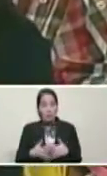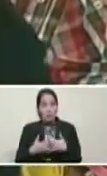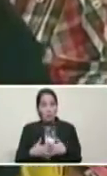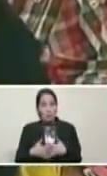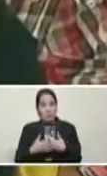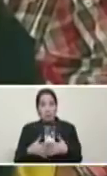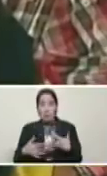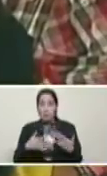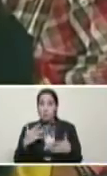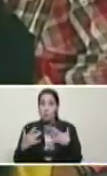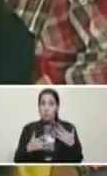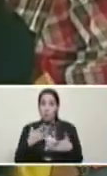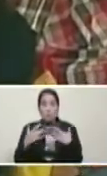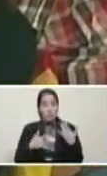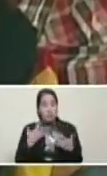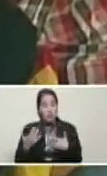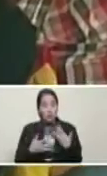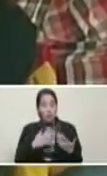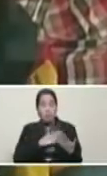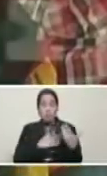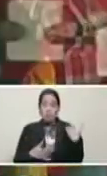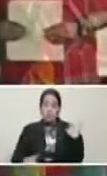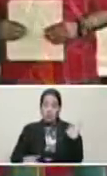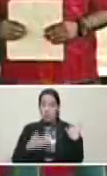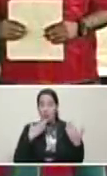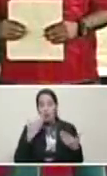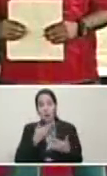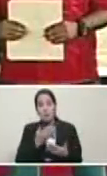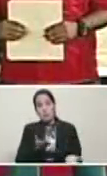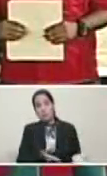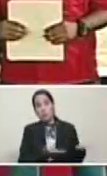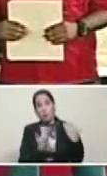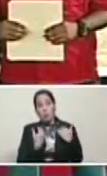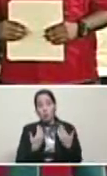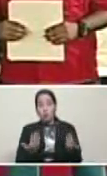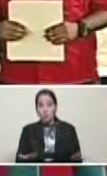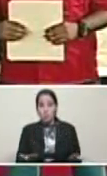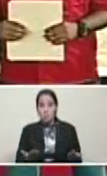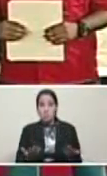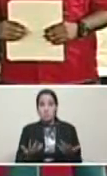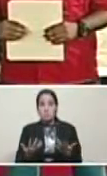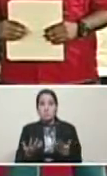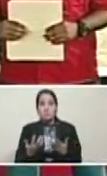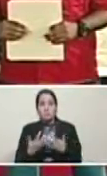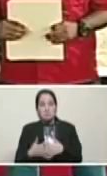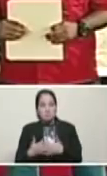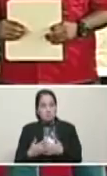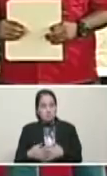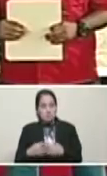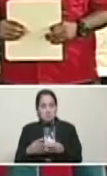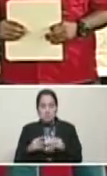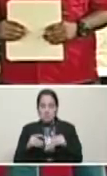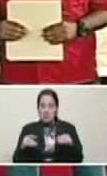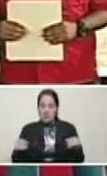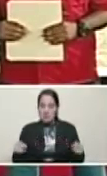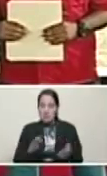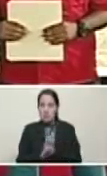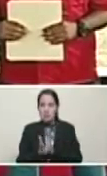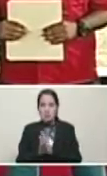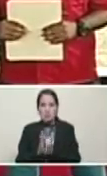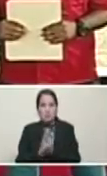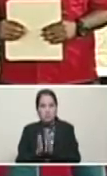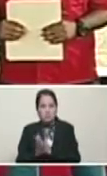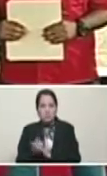activado presidente gracias a su apoyo la planta de harina de maíz precocida a la planta de arroz